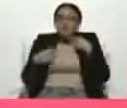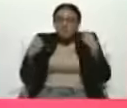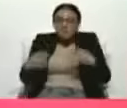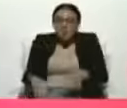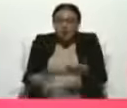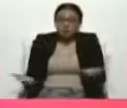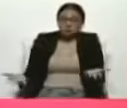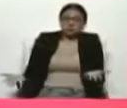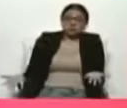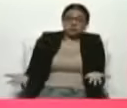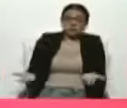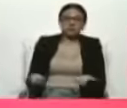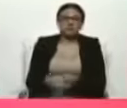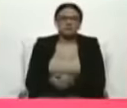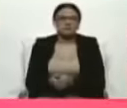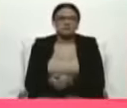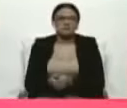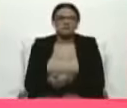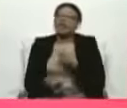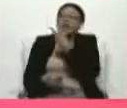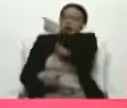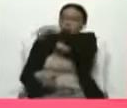Que no les quede otra que decir,